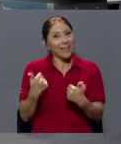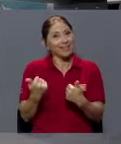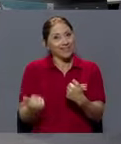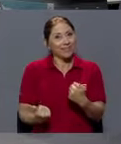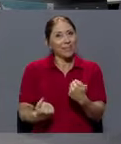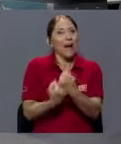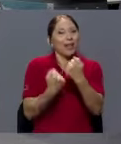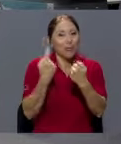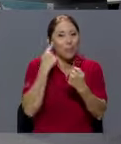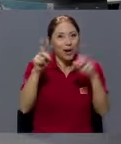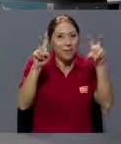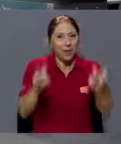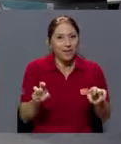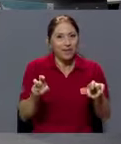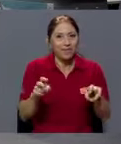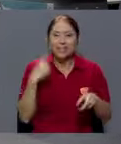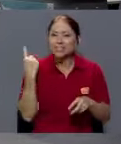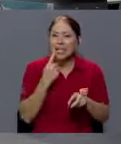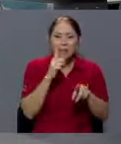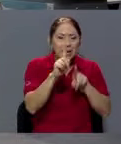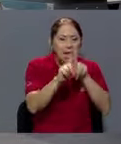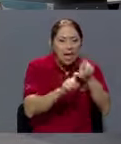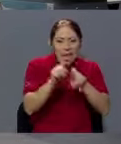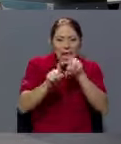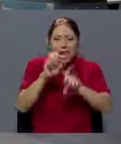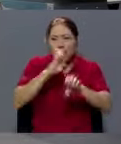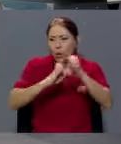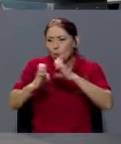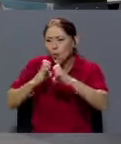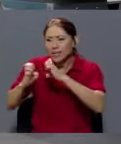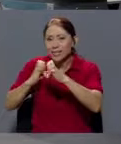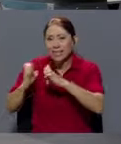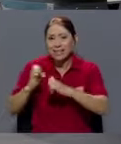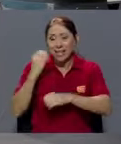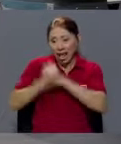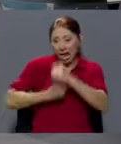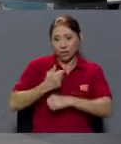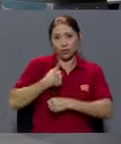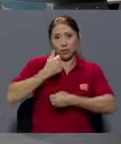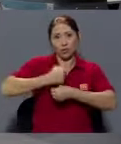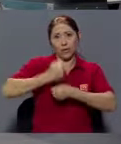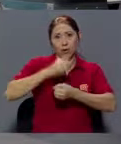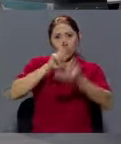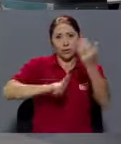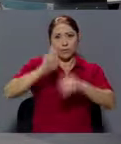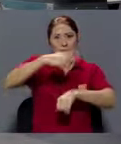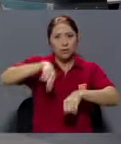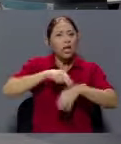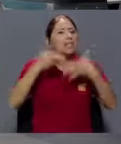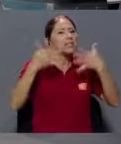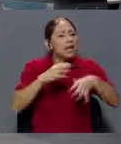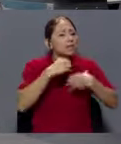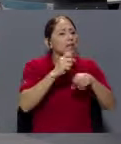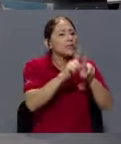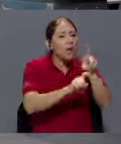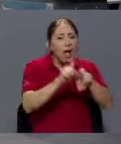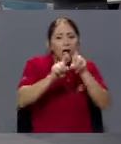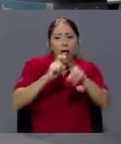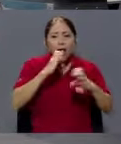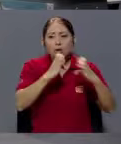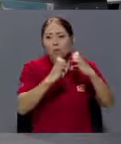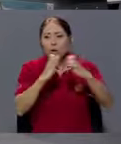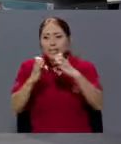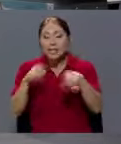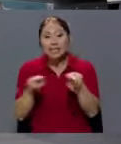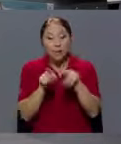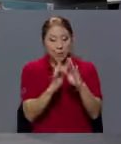encuestas así siempre lo han indicado durante los años que yo tengo de trabajar en la Universidad Nacional, hemos tenido encuestas y las presentaciones del